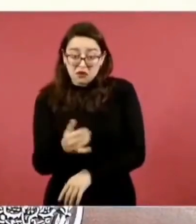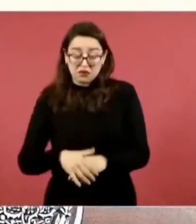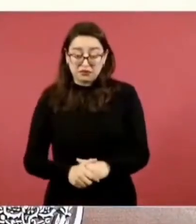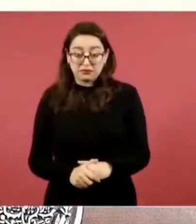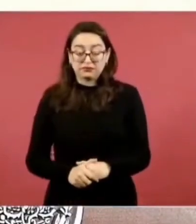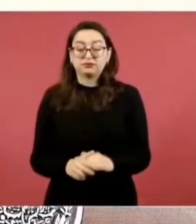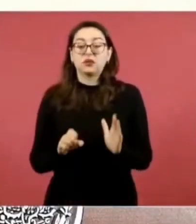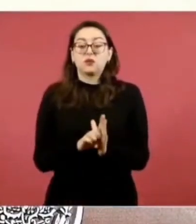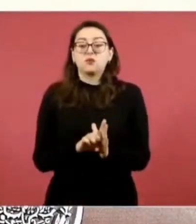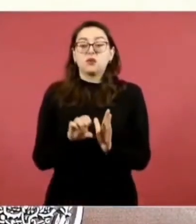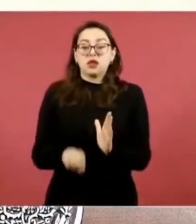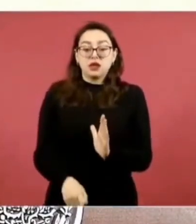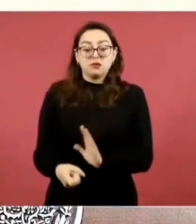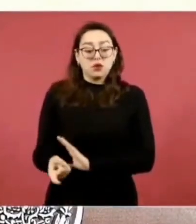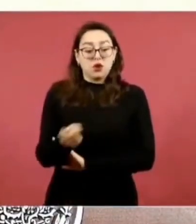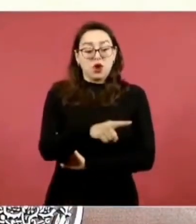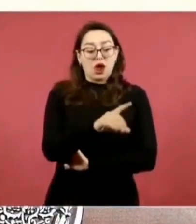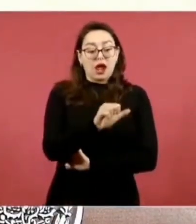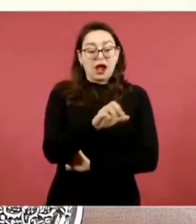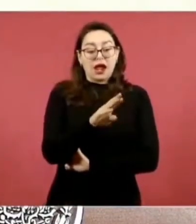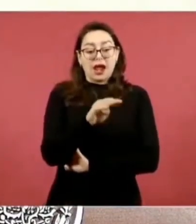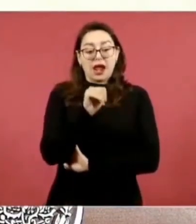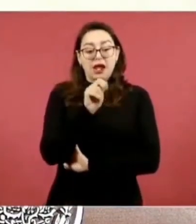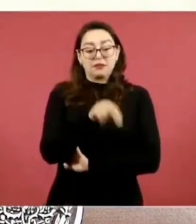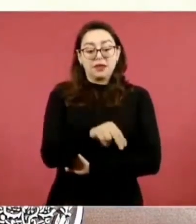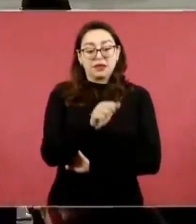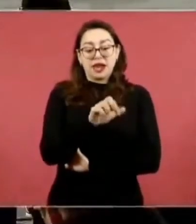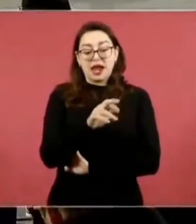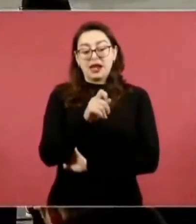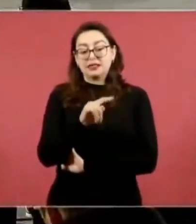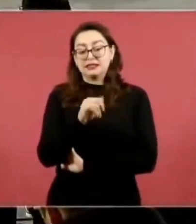Carmen Aristegui, la persona que le dijo eso,